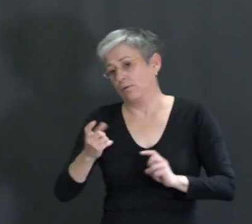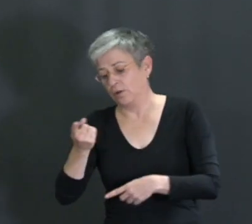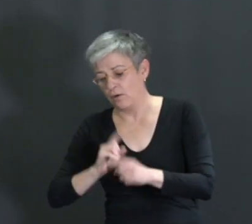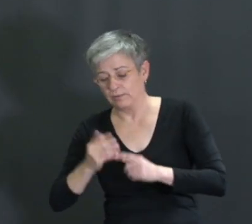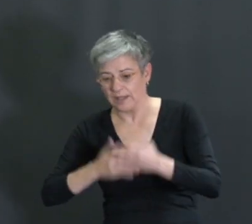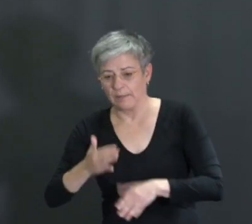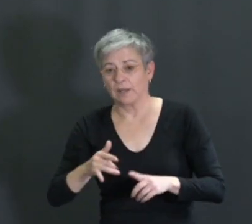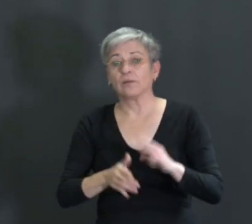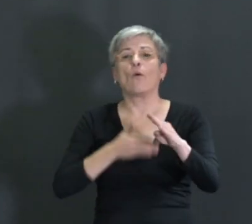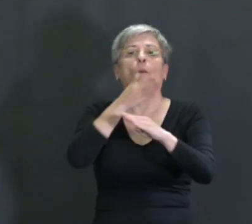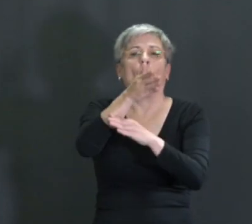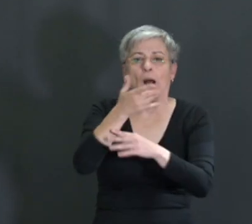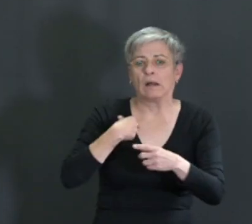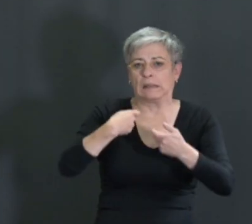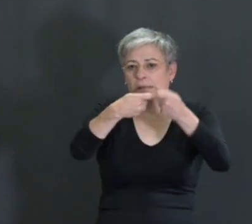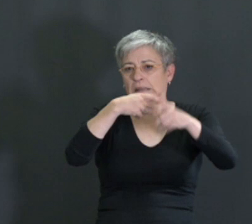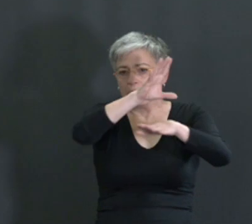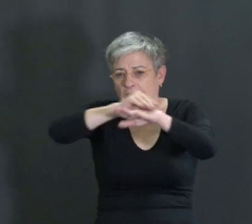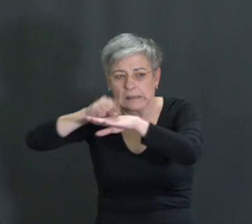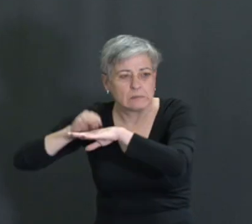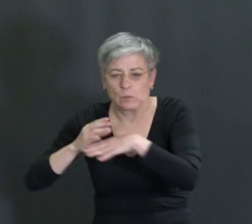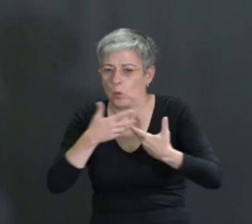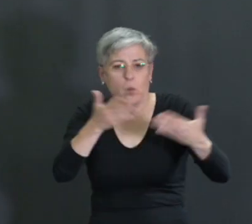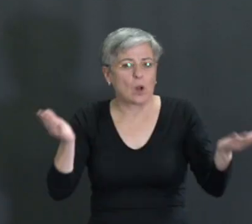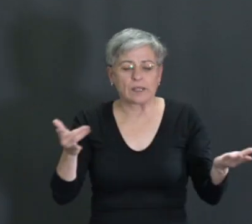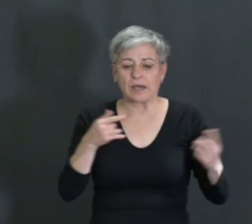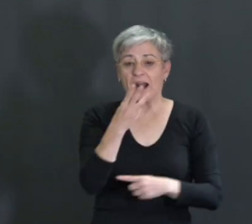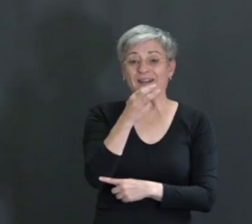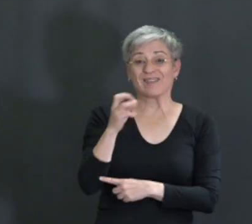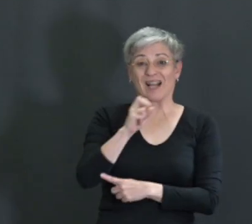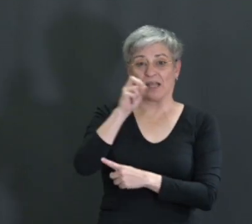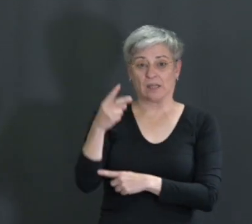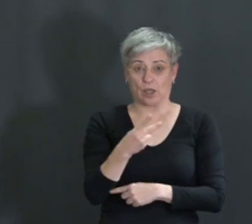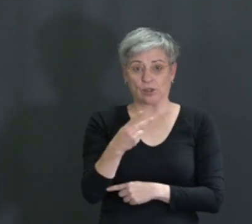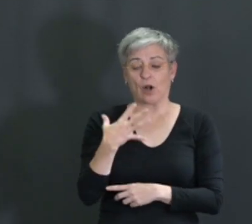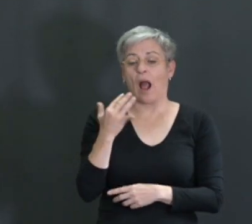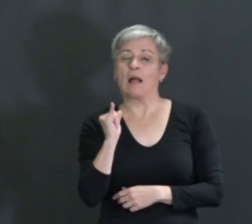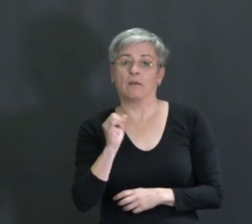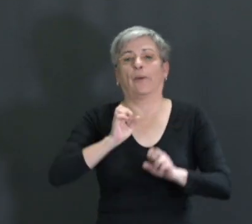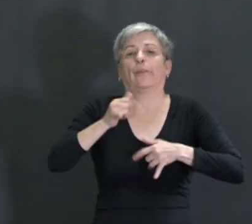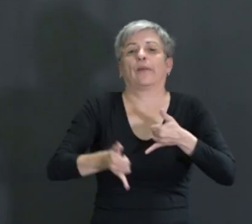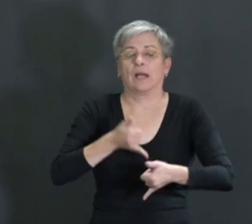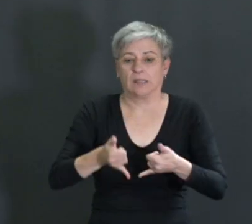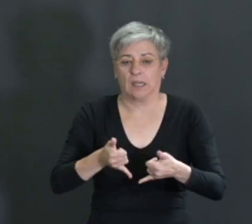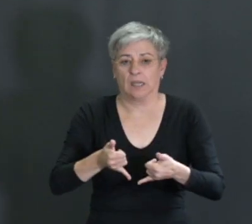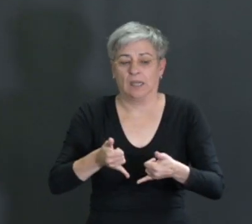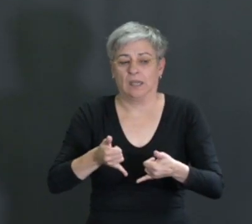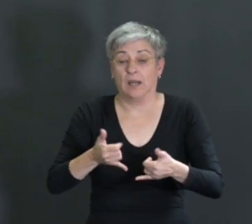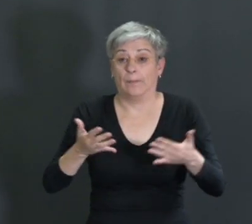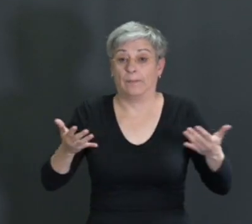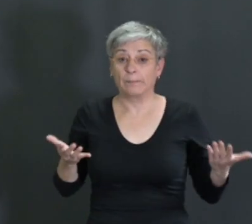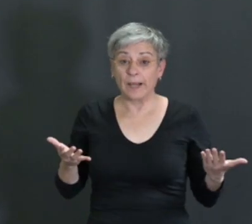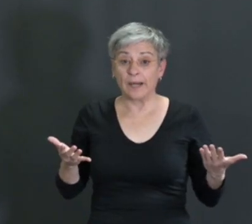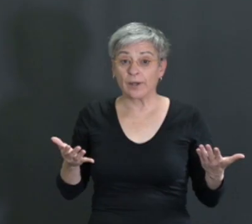al Carrefour, al Corte Inglés o a Decathlon y por 300 euros tienes una bicicleta, ¿no? Sin